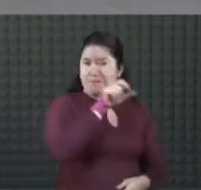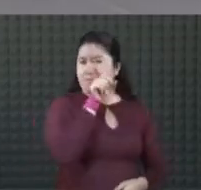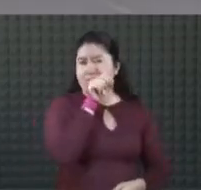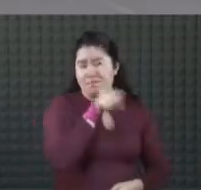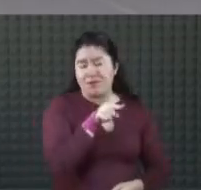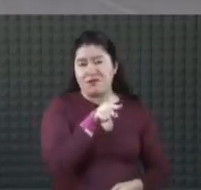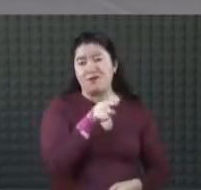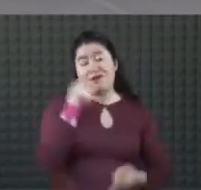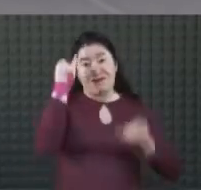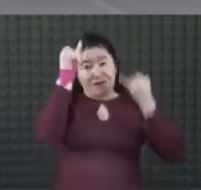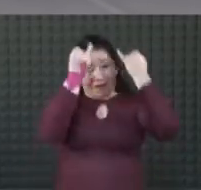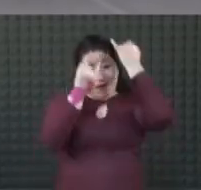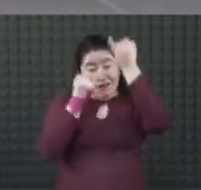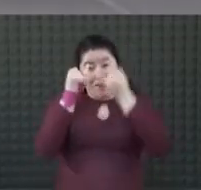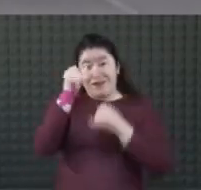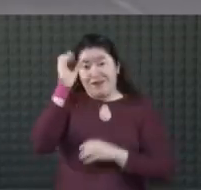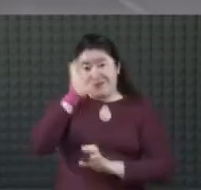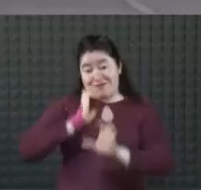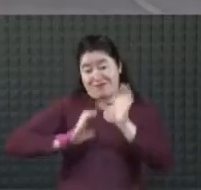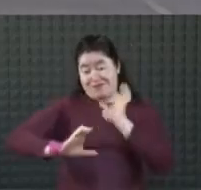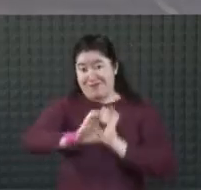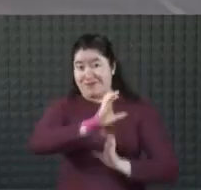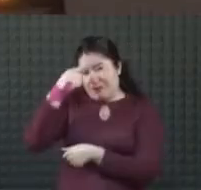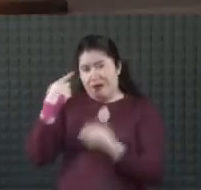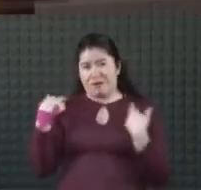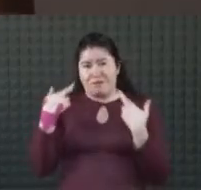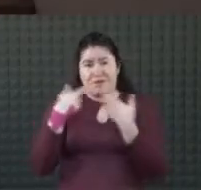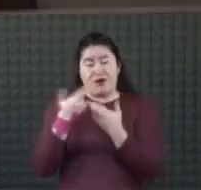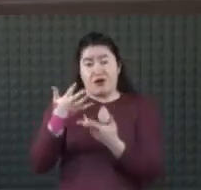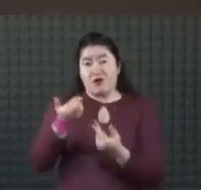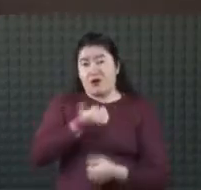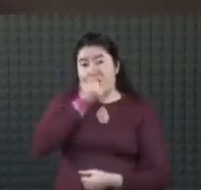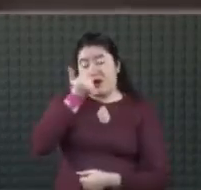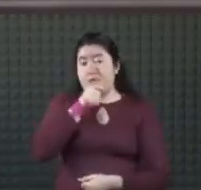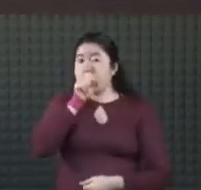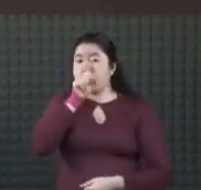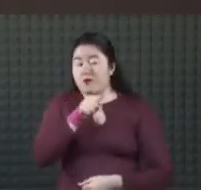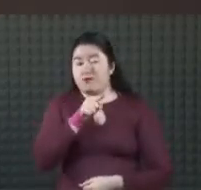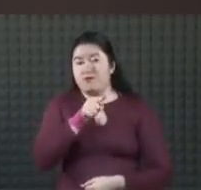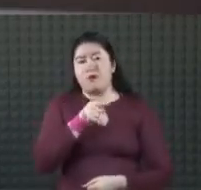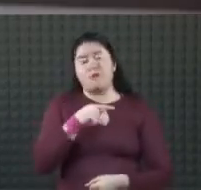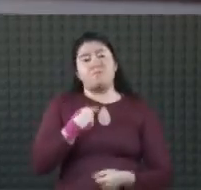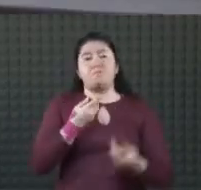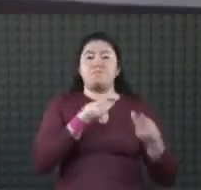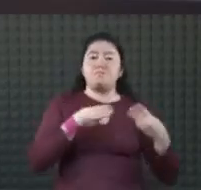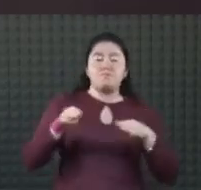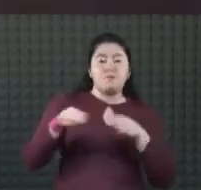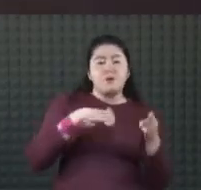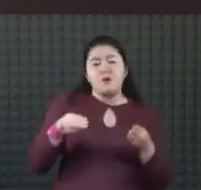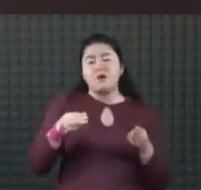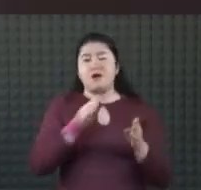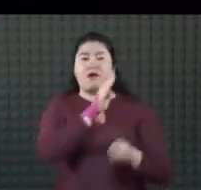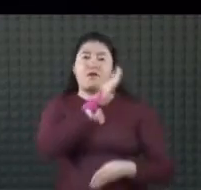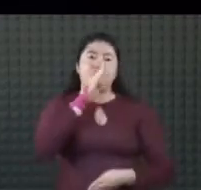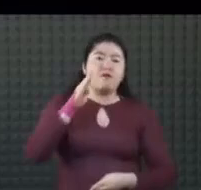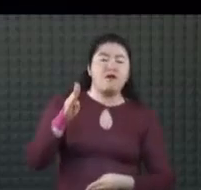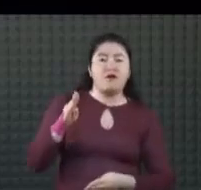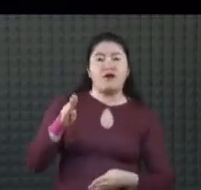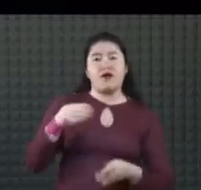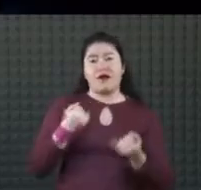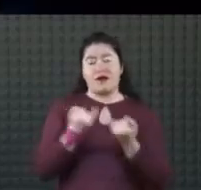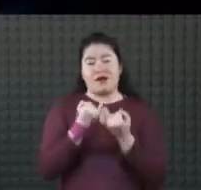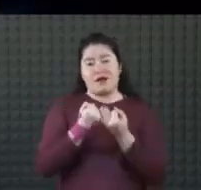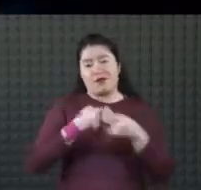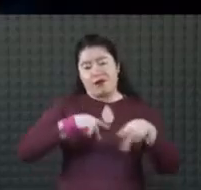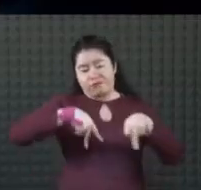un estacionamiento para 45 vehículos. Tiene un auditorio con 300 butacas. En la